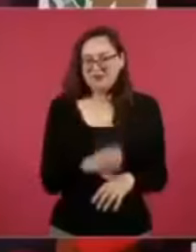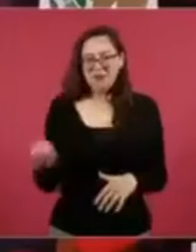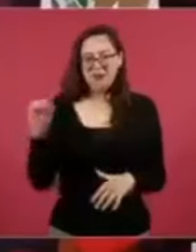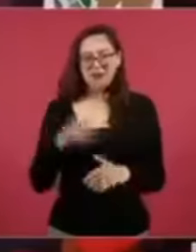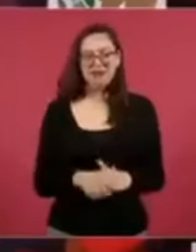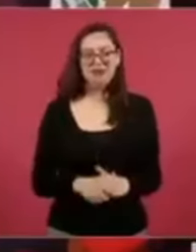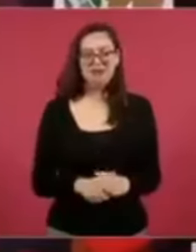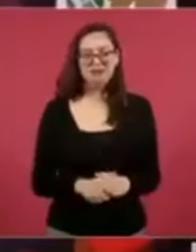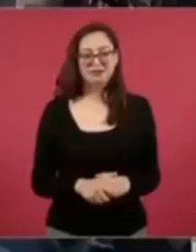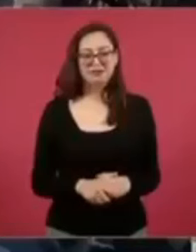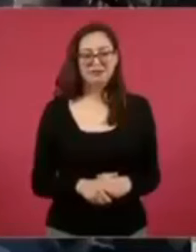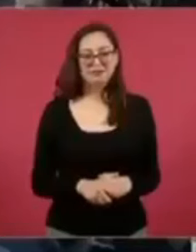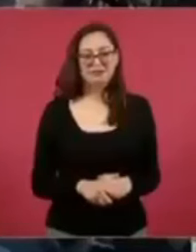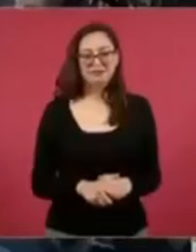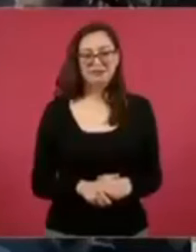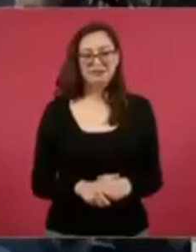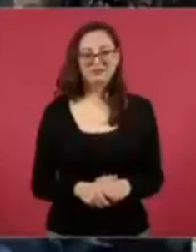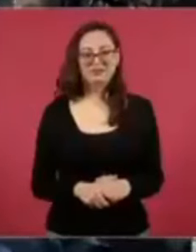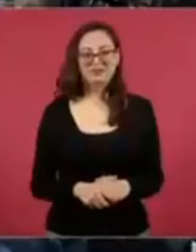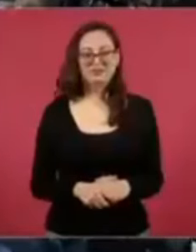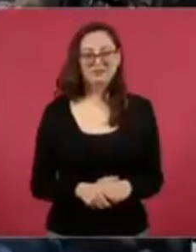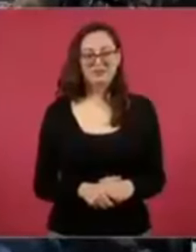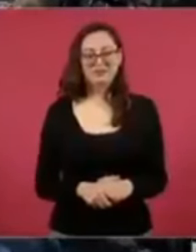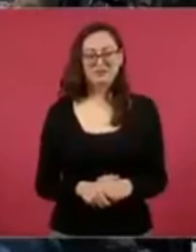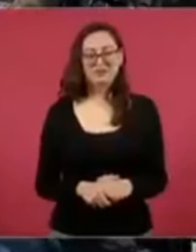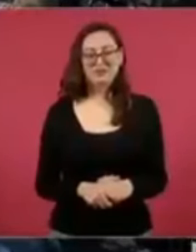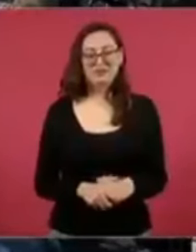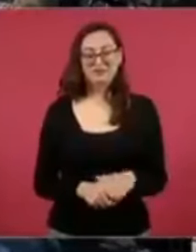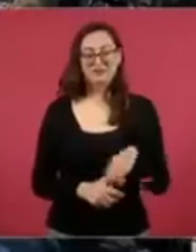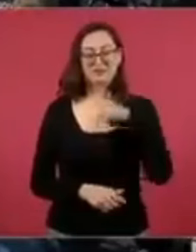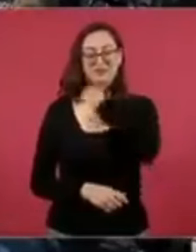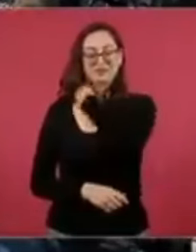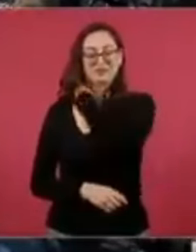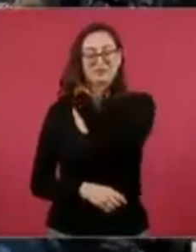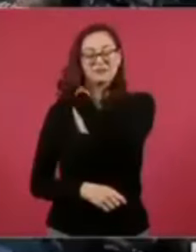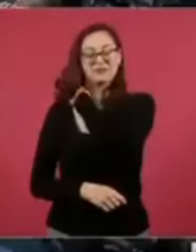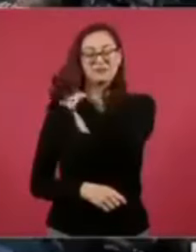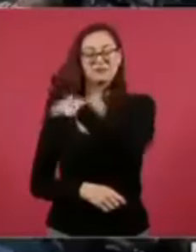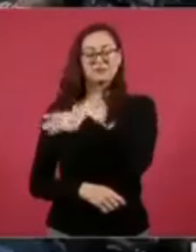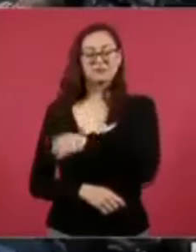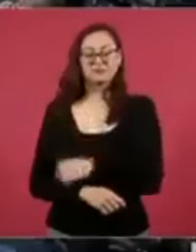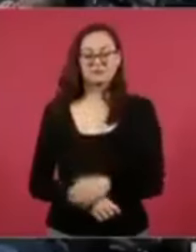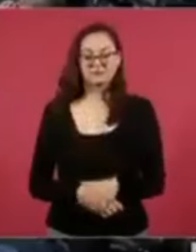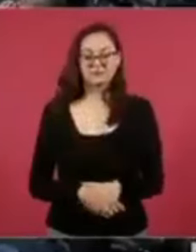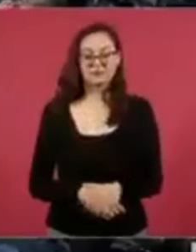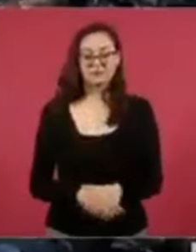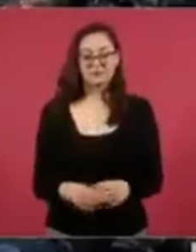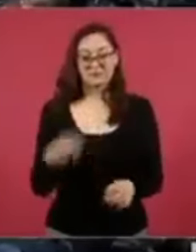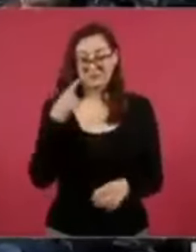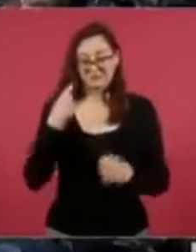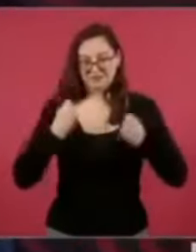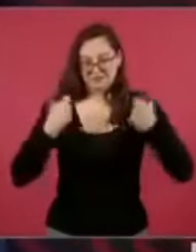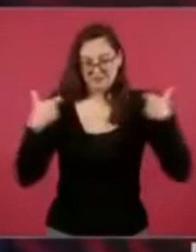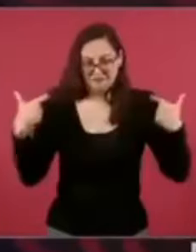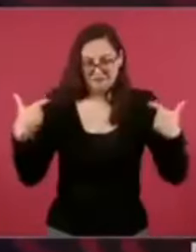Porque está hablando de Marco Verde. Y después resulta que él es el crack en el boxeo.